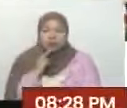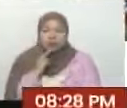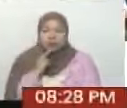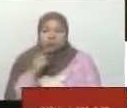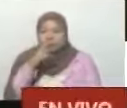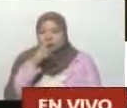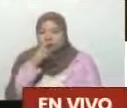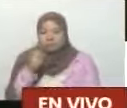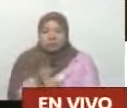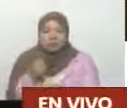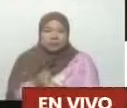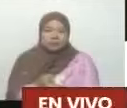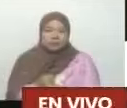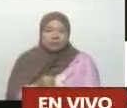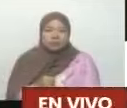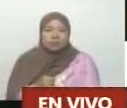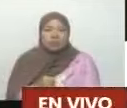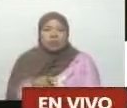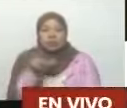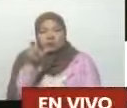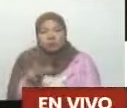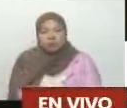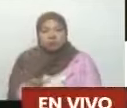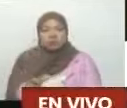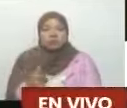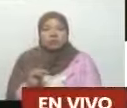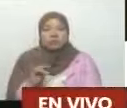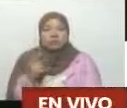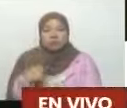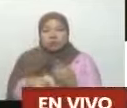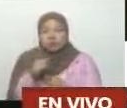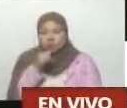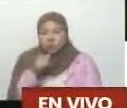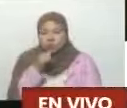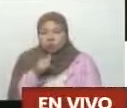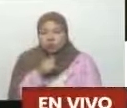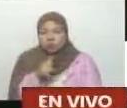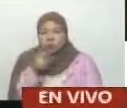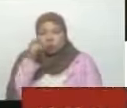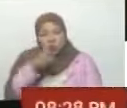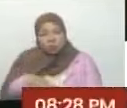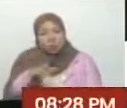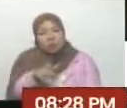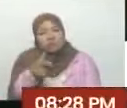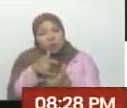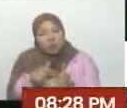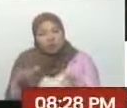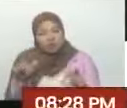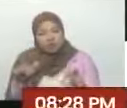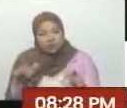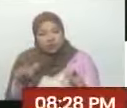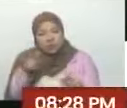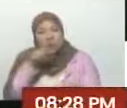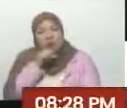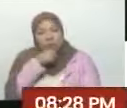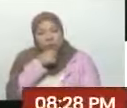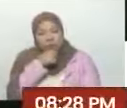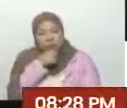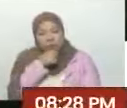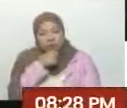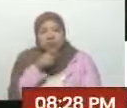patria de Miranda, la patria de Guaycaipuro, la patria de la liberación, la patria de los pueblos libres, y donde los abuelos y